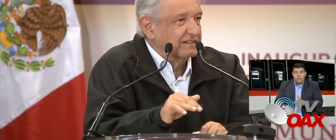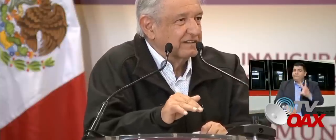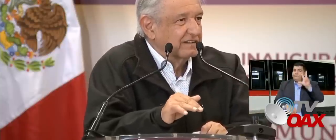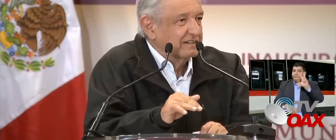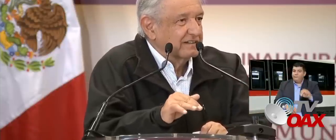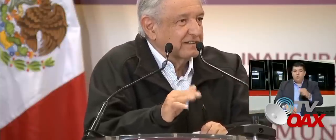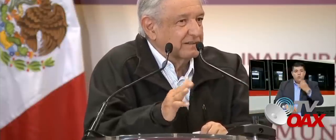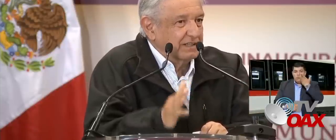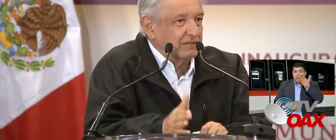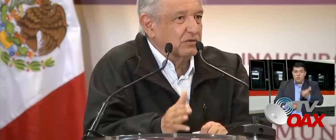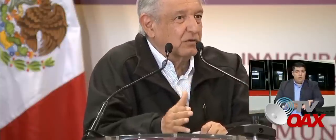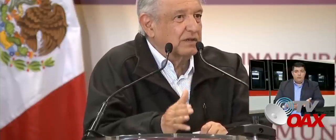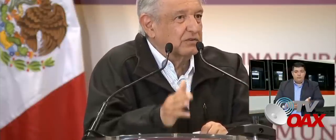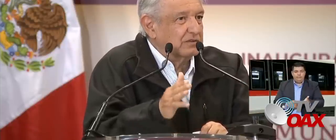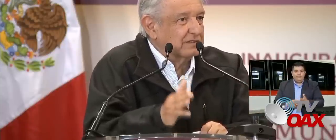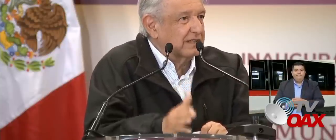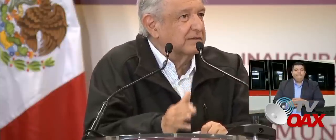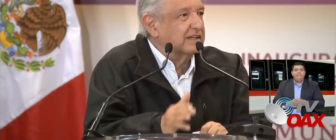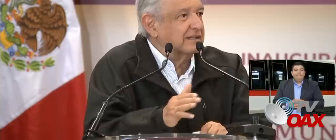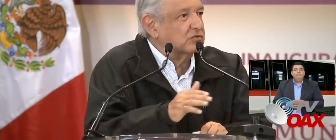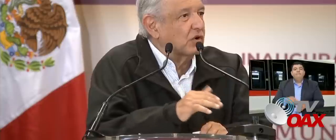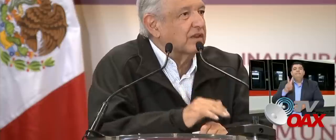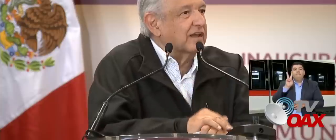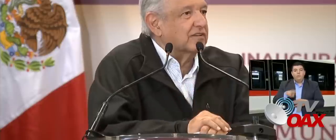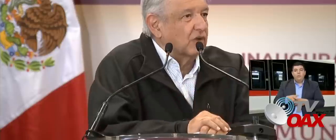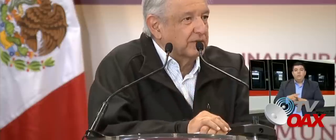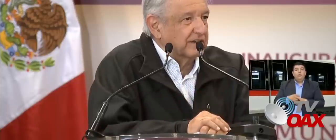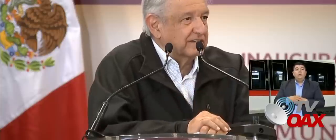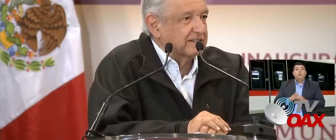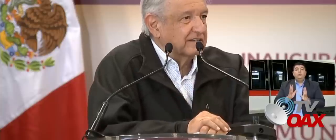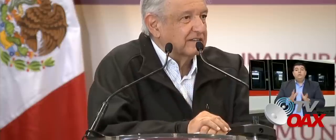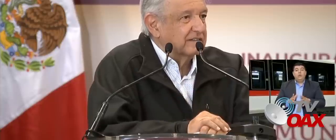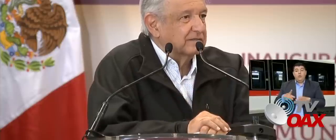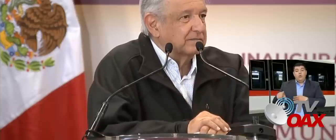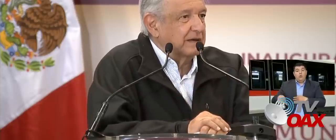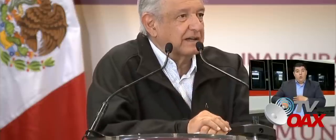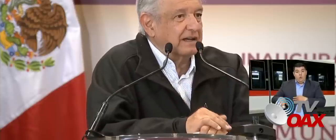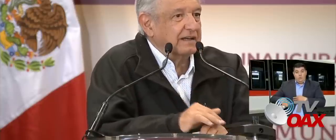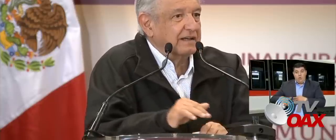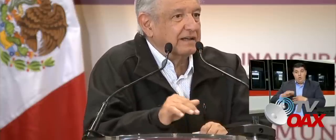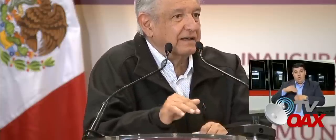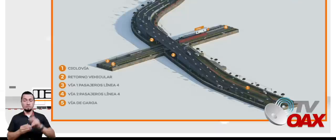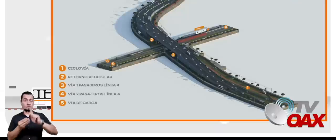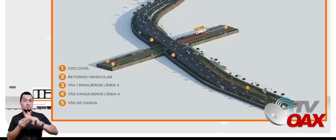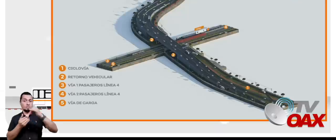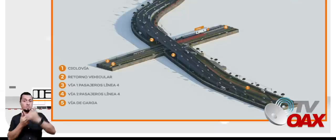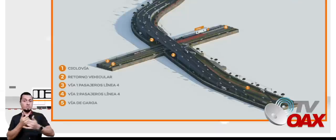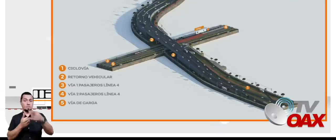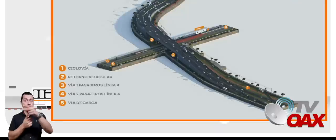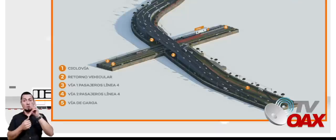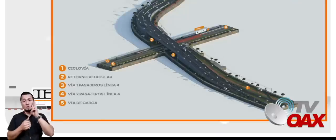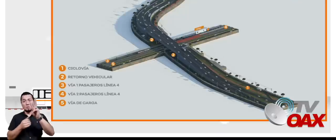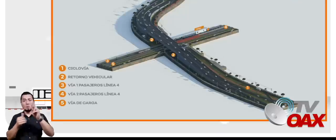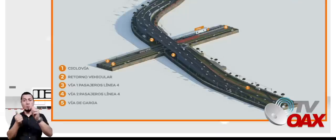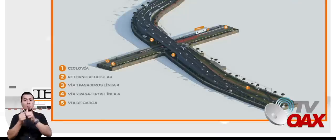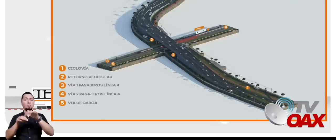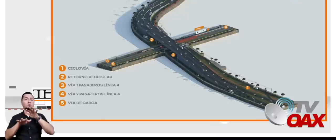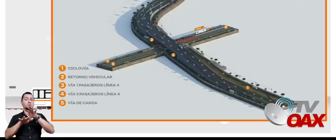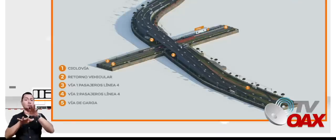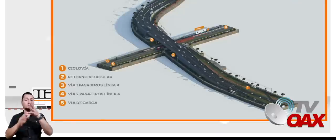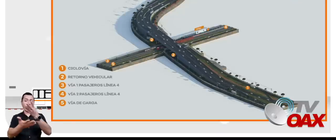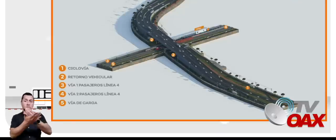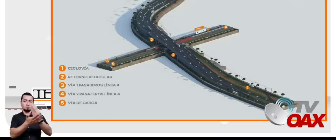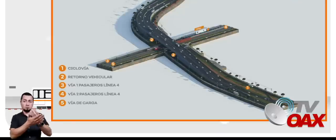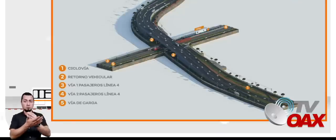suceder. Terminando el gobierno, terminan todas las obras para que de esta manera no